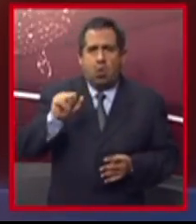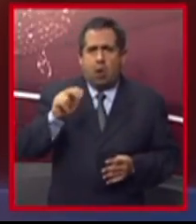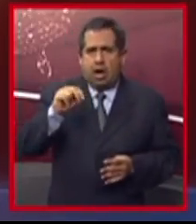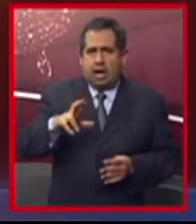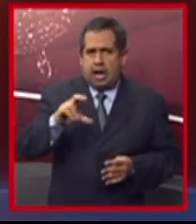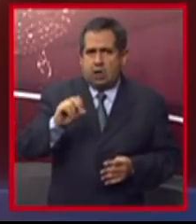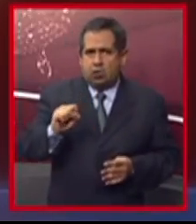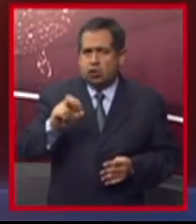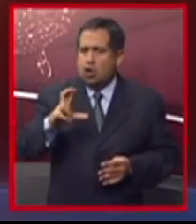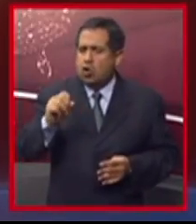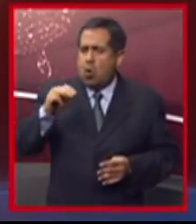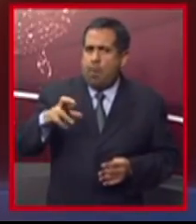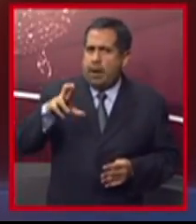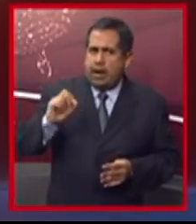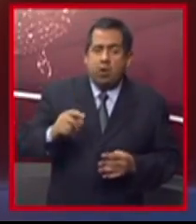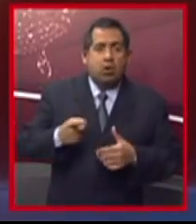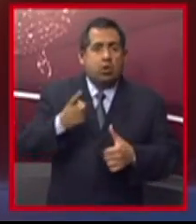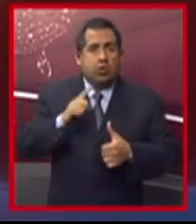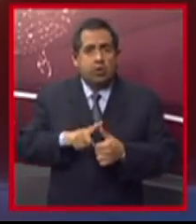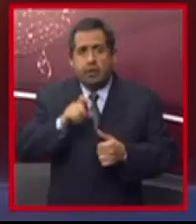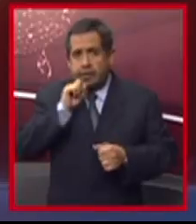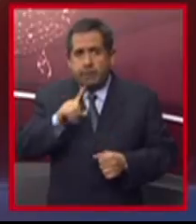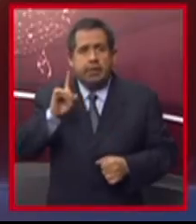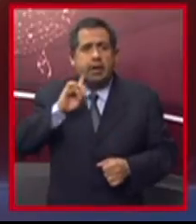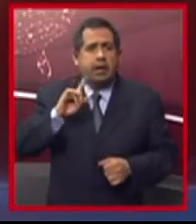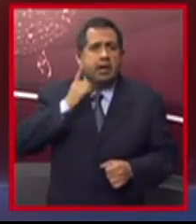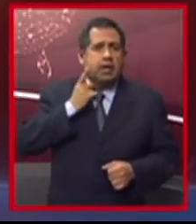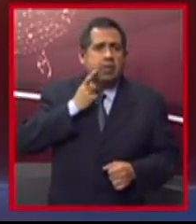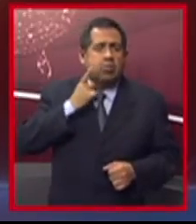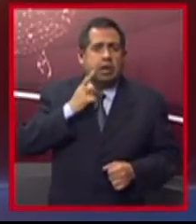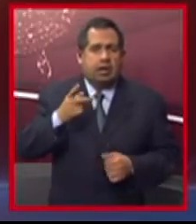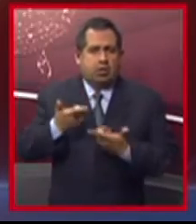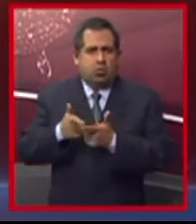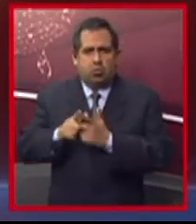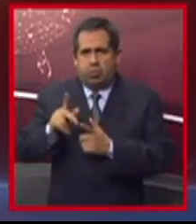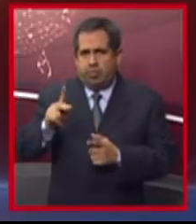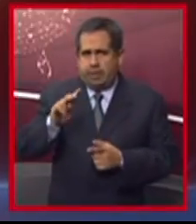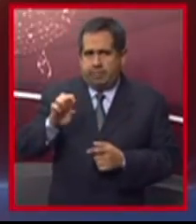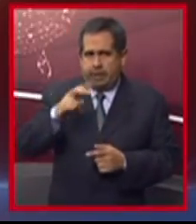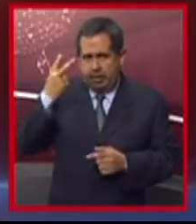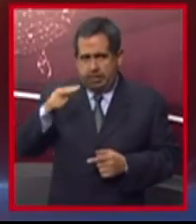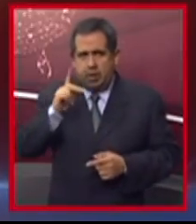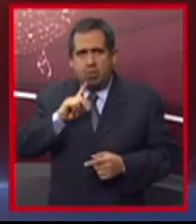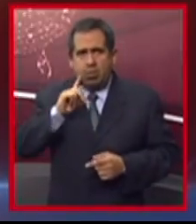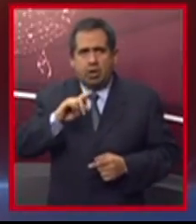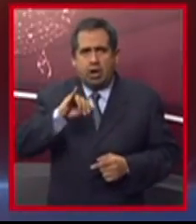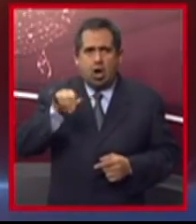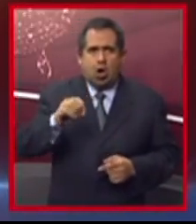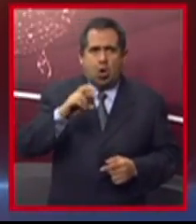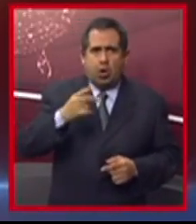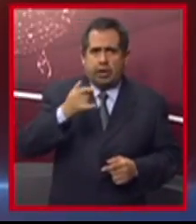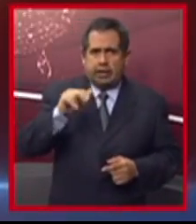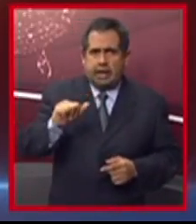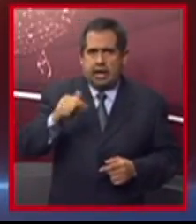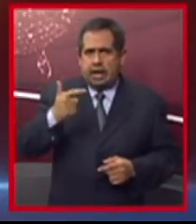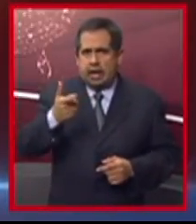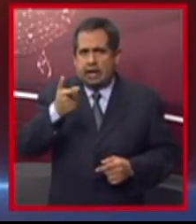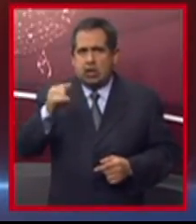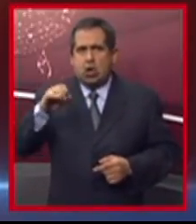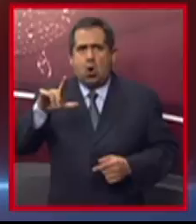Juan Carlos Romero Hicks. Por otra parte está la diputada del Partido Verde, Georgina Gagiola